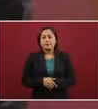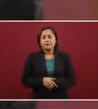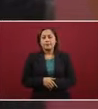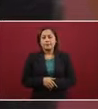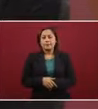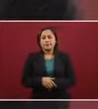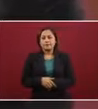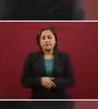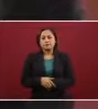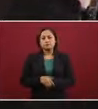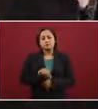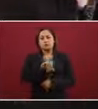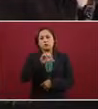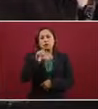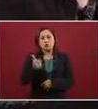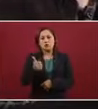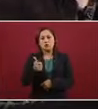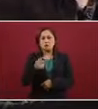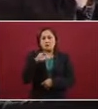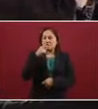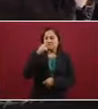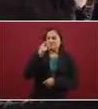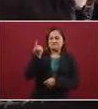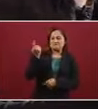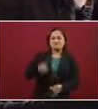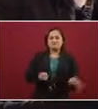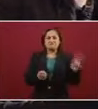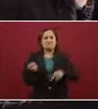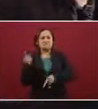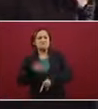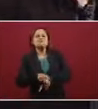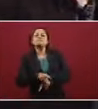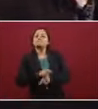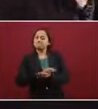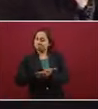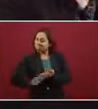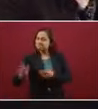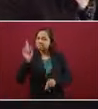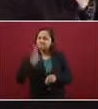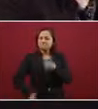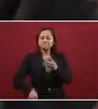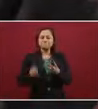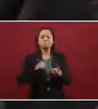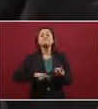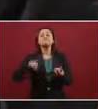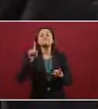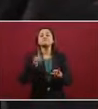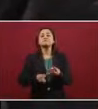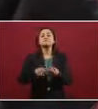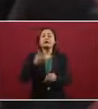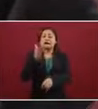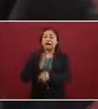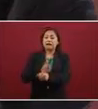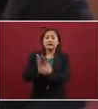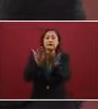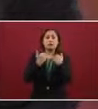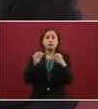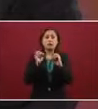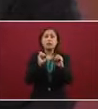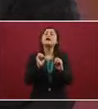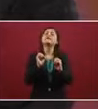La prepotencia, lo mismo. La impunidad, también. va a haber